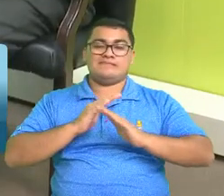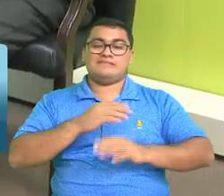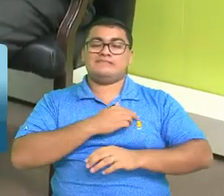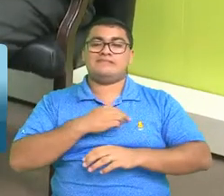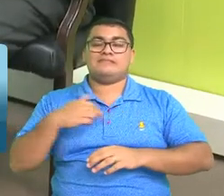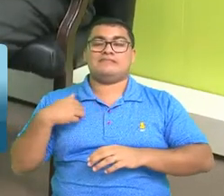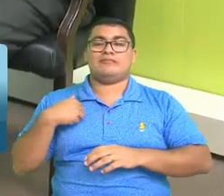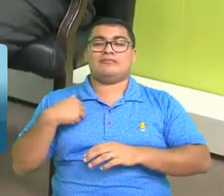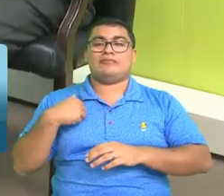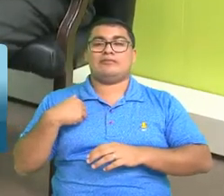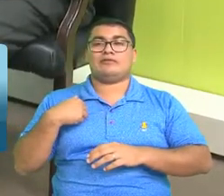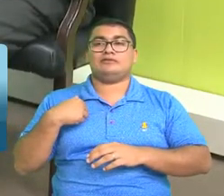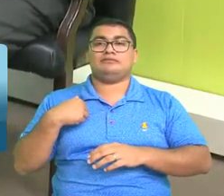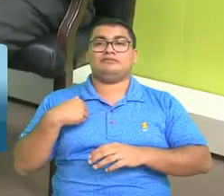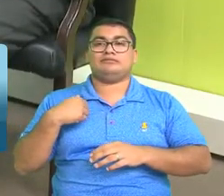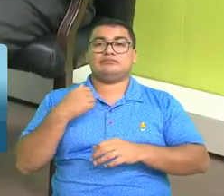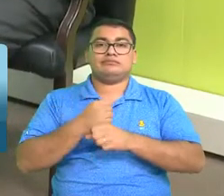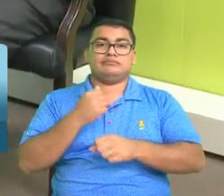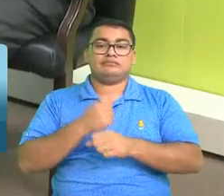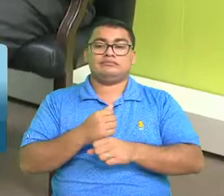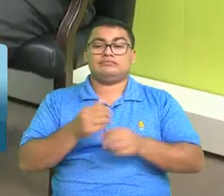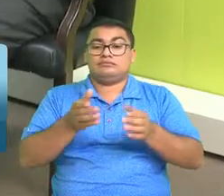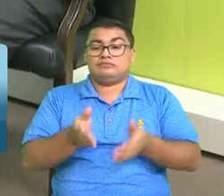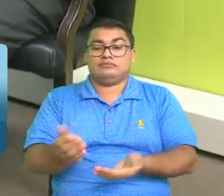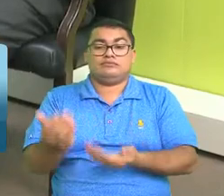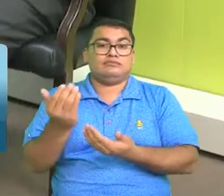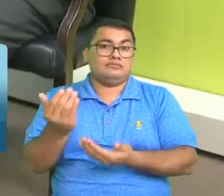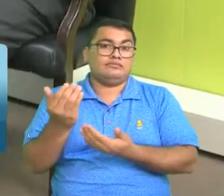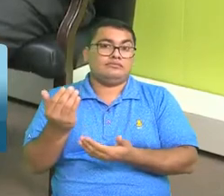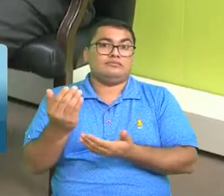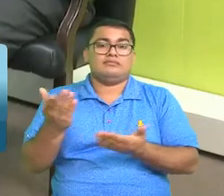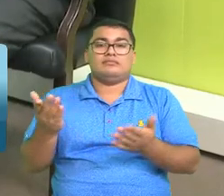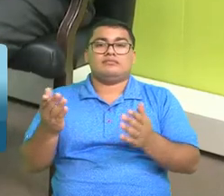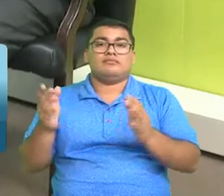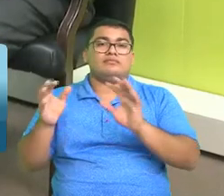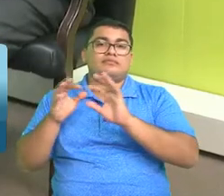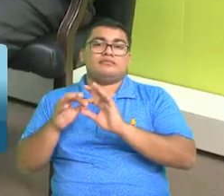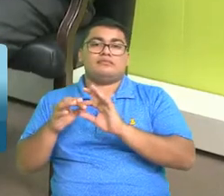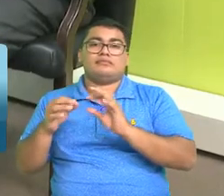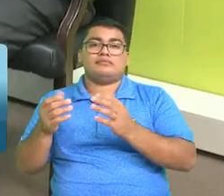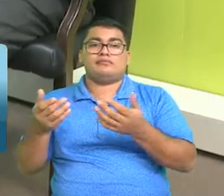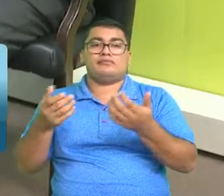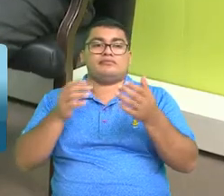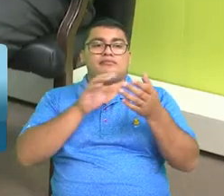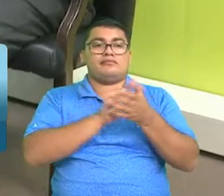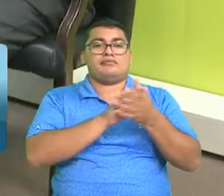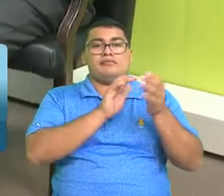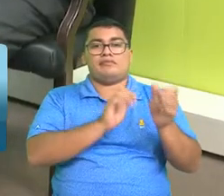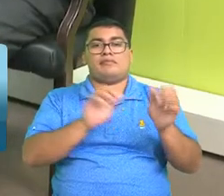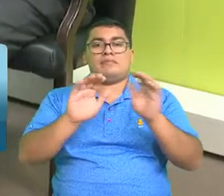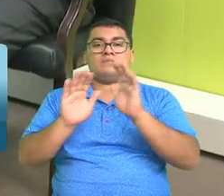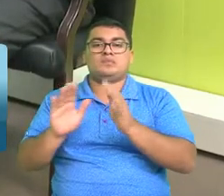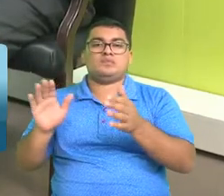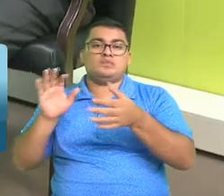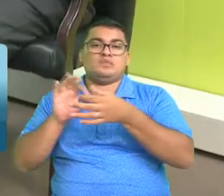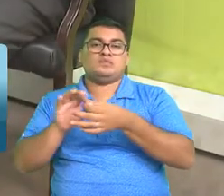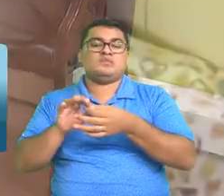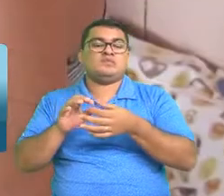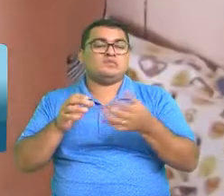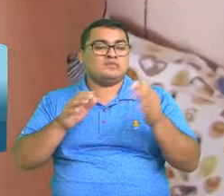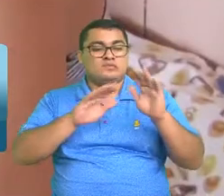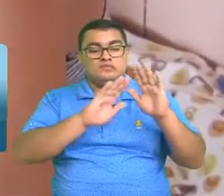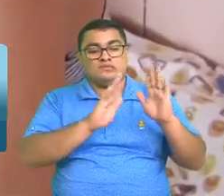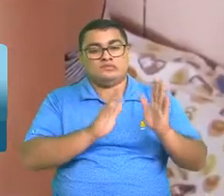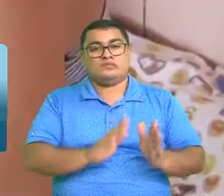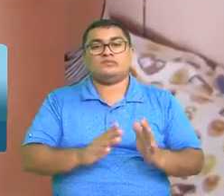hora de labor y parto, cuando el niño nace, está su pareja ahí apoyándola, ¿verdad? Para que ella no se someta a